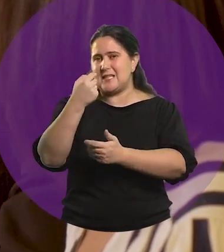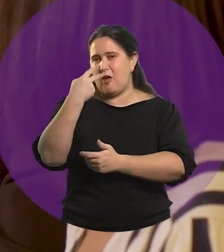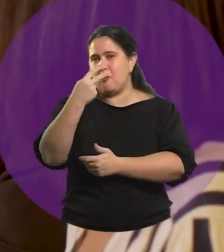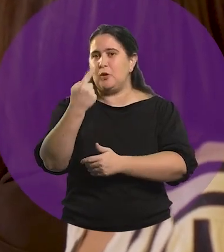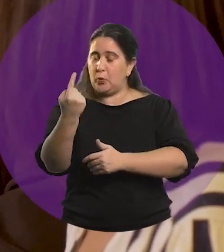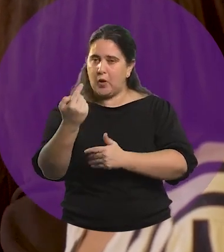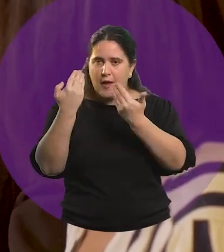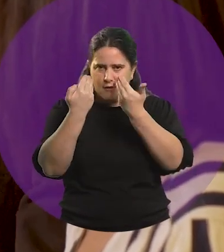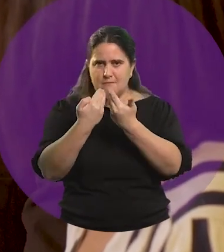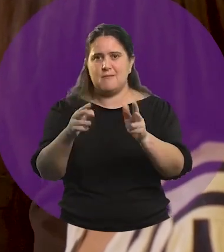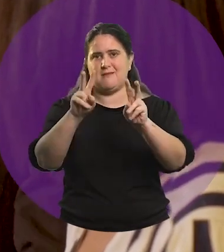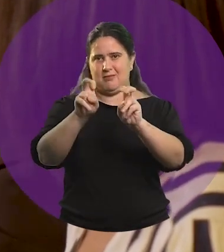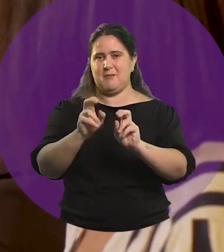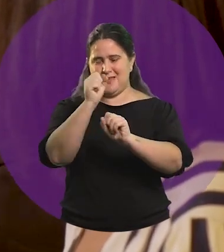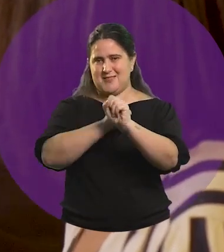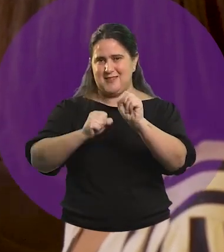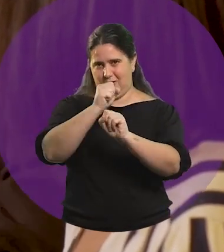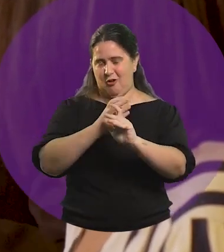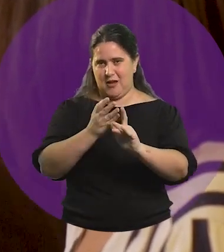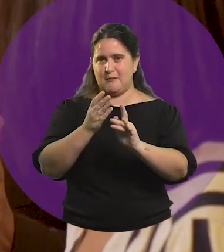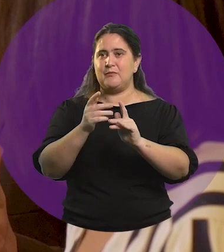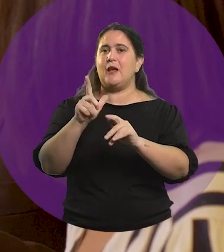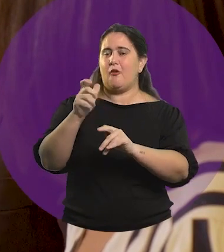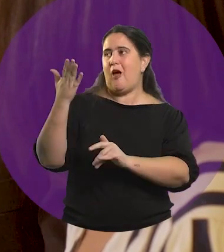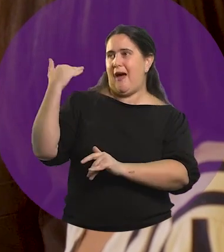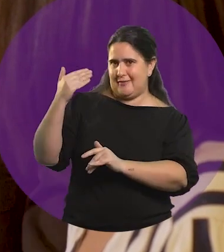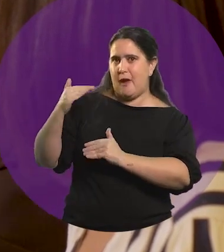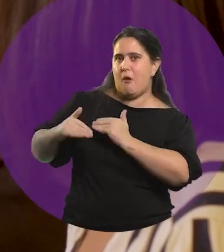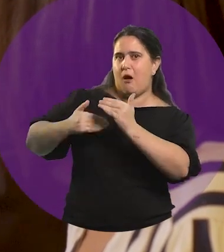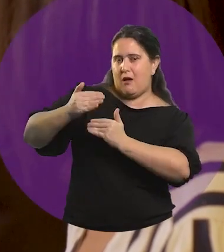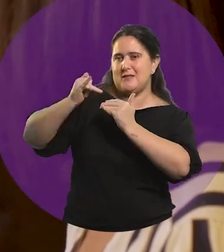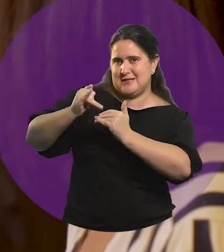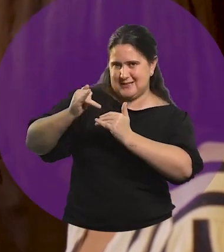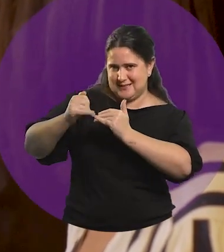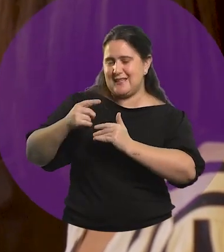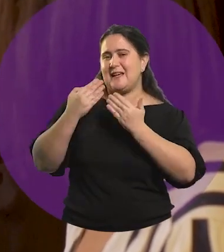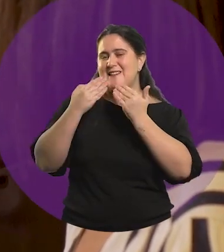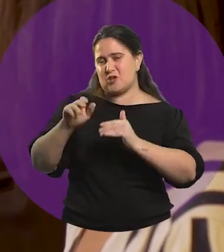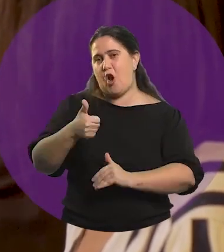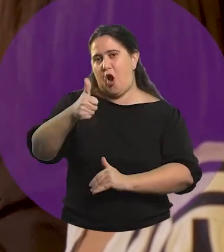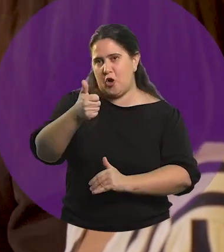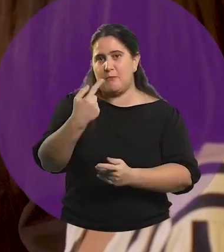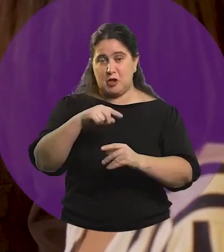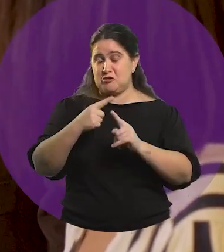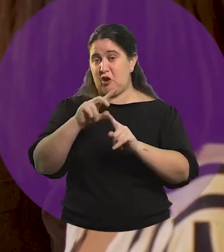empezaba a entrar en agenda. Obviamente eso sucedía porque había habido movimientos previos, pero todavía no estaba en agenda. En